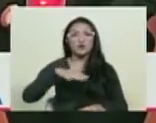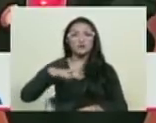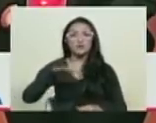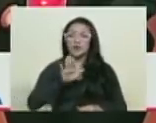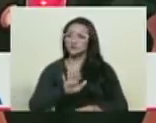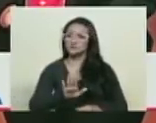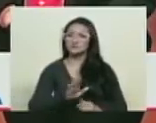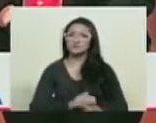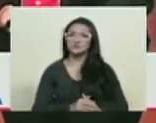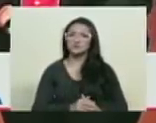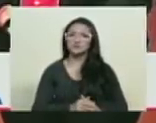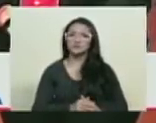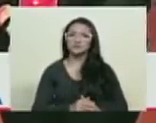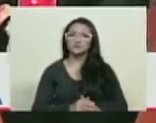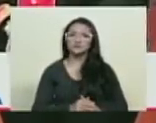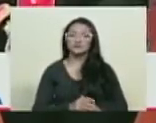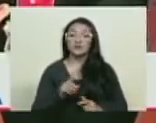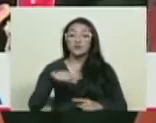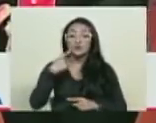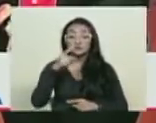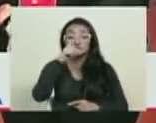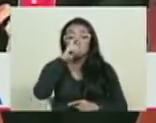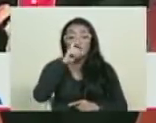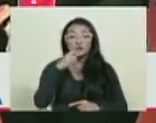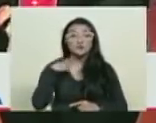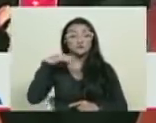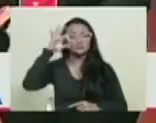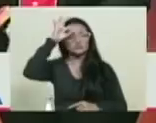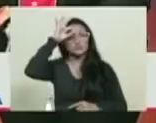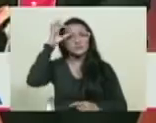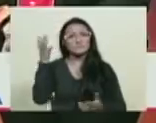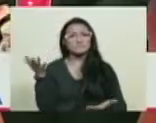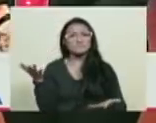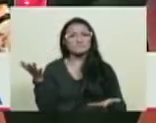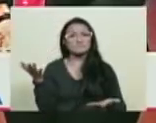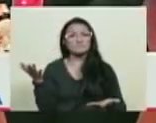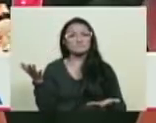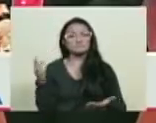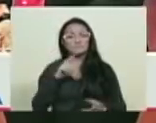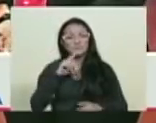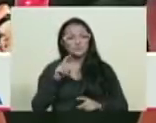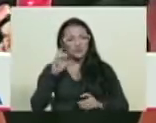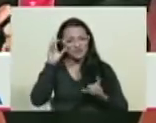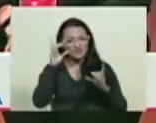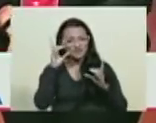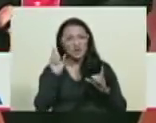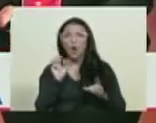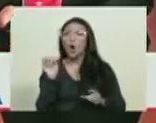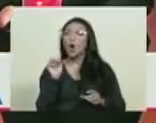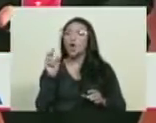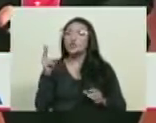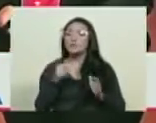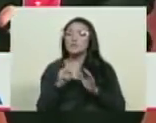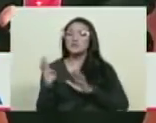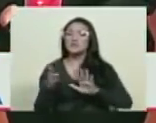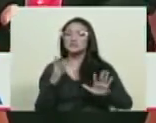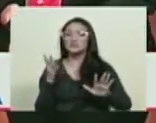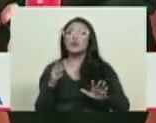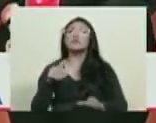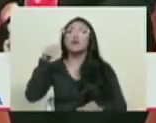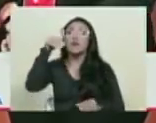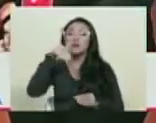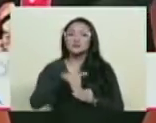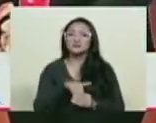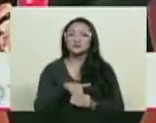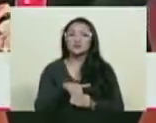y no sé si el próximo año presidenta del tse rodríguez o el 2019 saldremos a elecciones